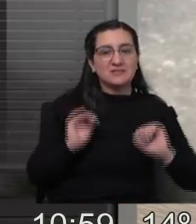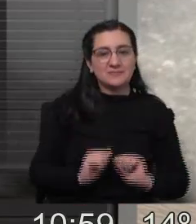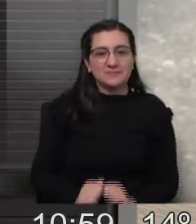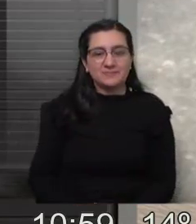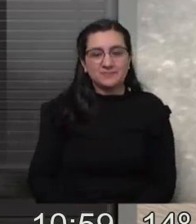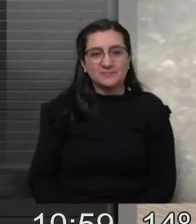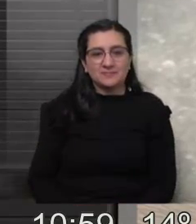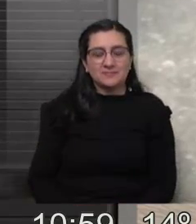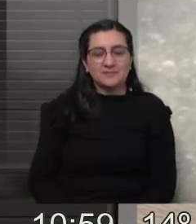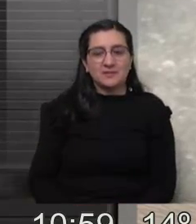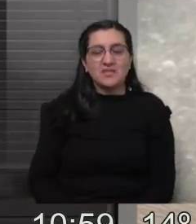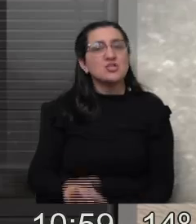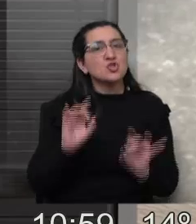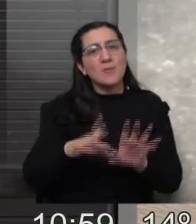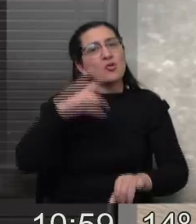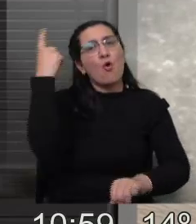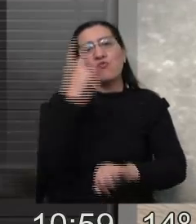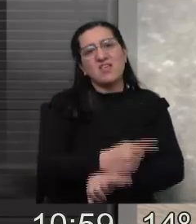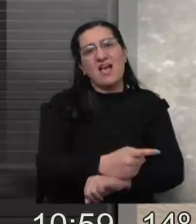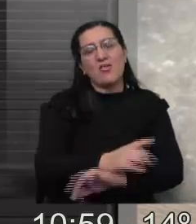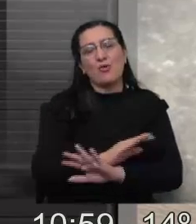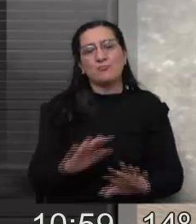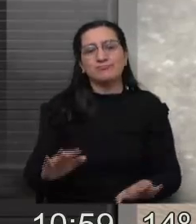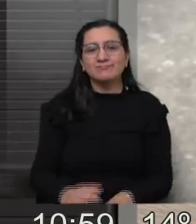y por obligación.